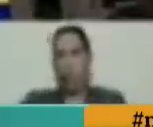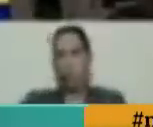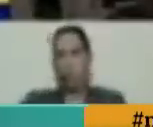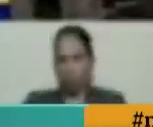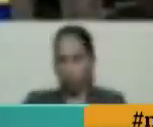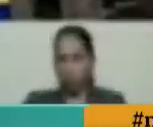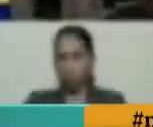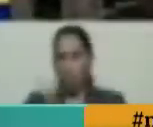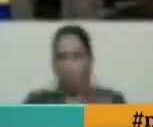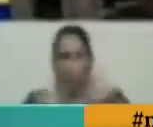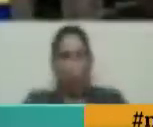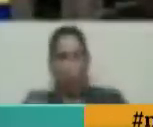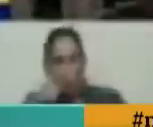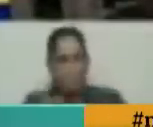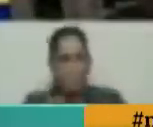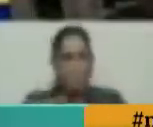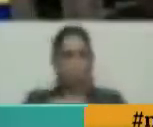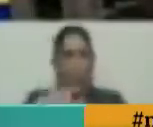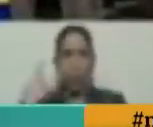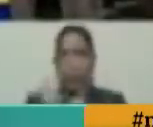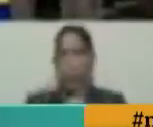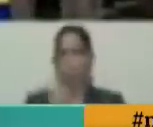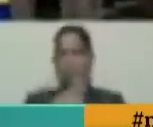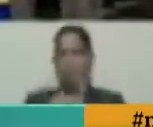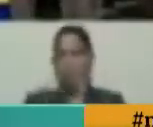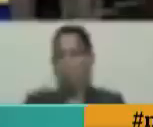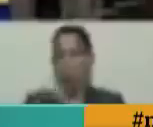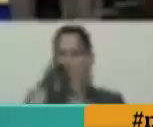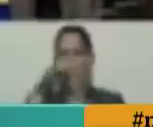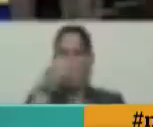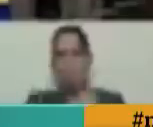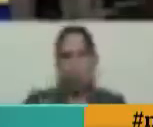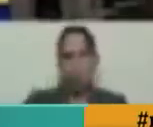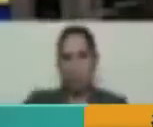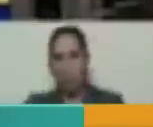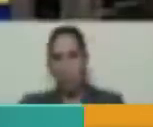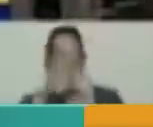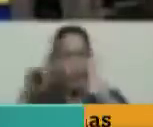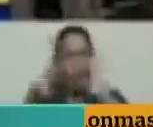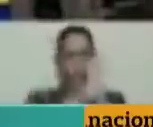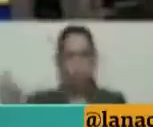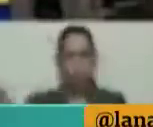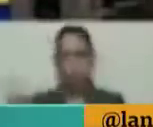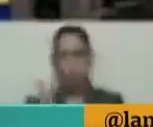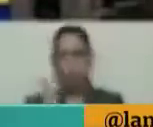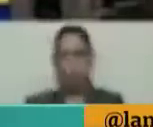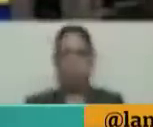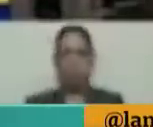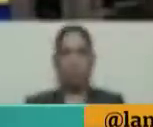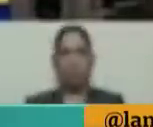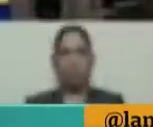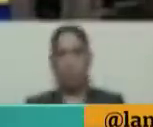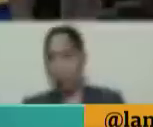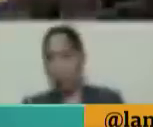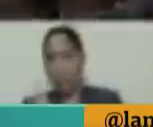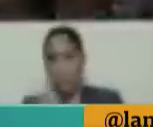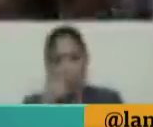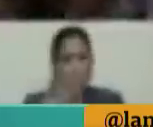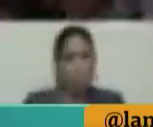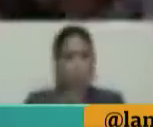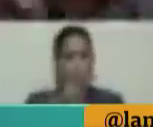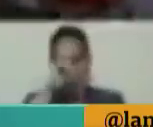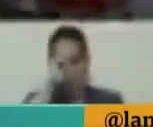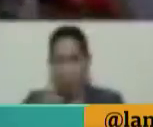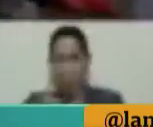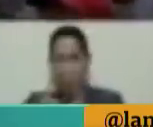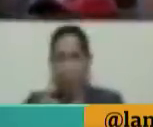Esto lo viene haciendo desde hace 2 años, cuando incentivó una negociación entre